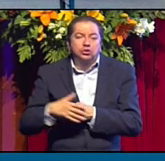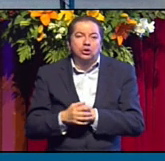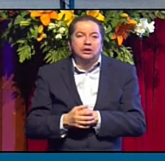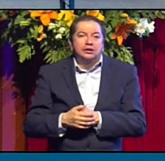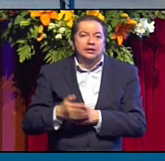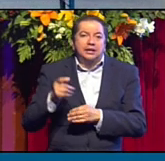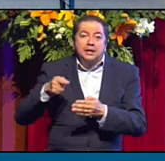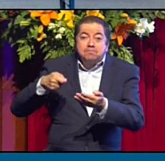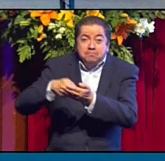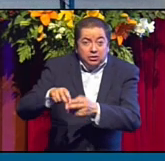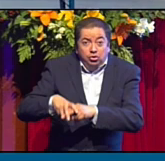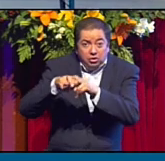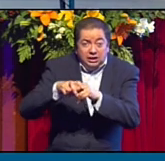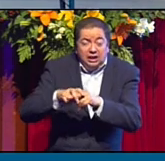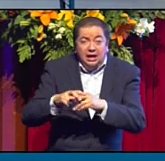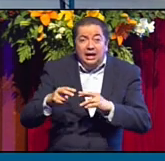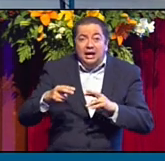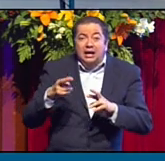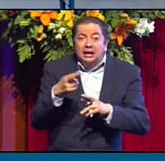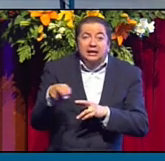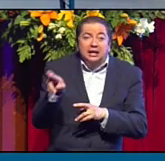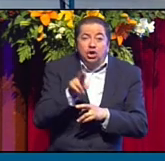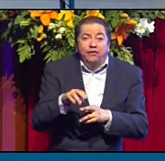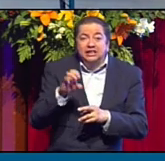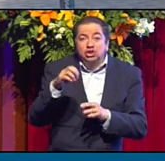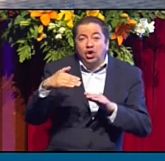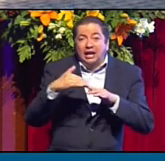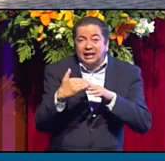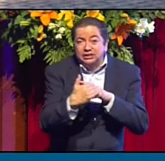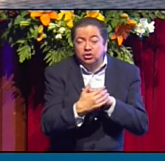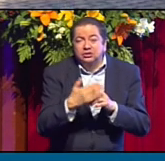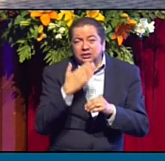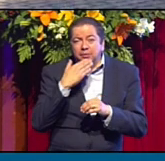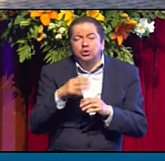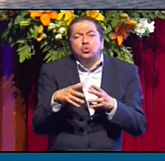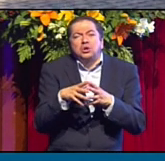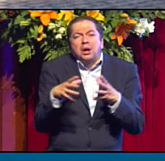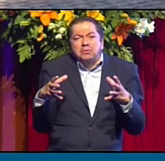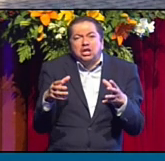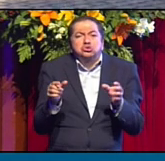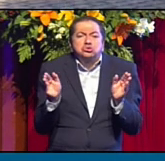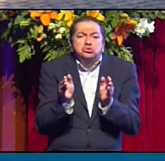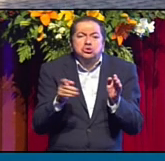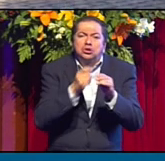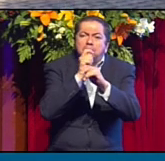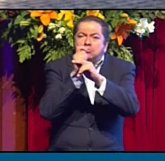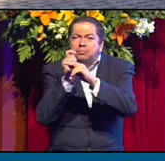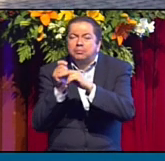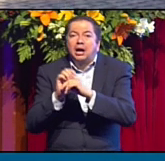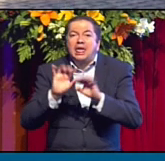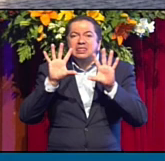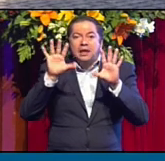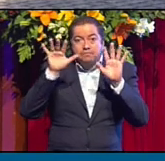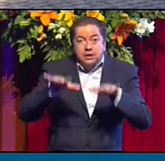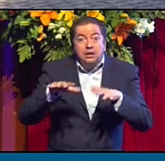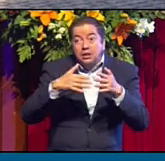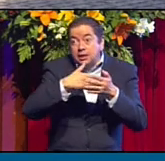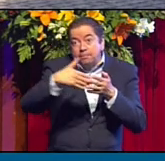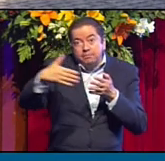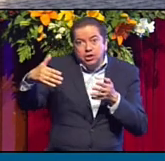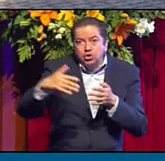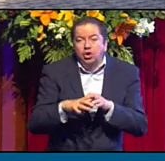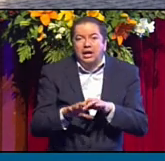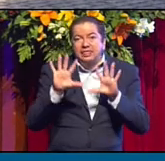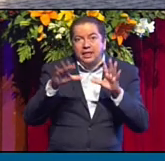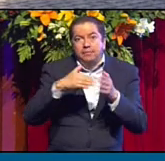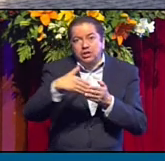y programas en la reparación de la estación, el ARS en la localidad de Puclaro, es una ampliación chiquitita, pero que era necesaria por casi 10 millones de pesos. Con